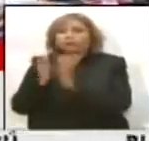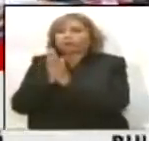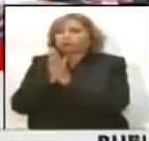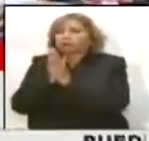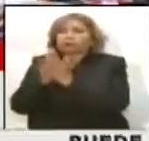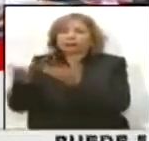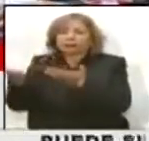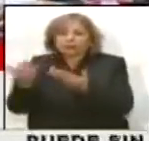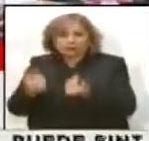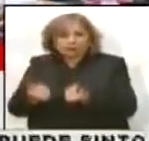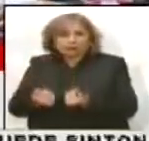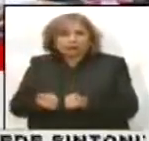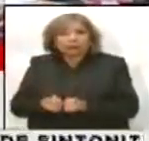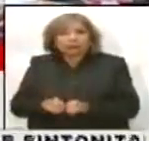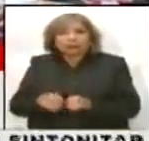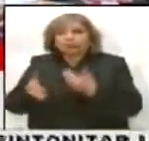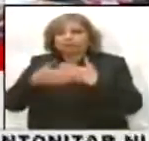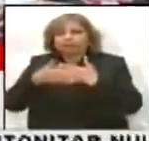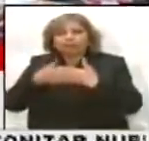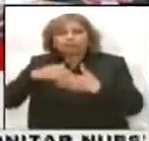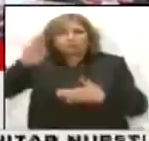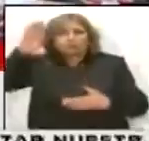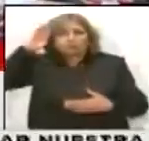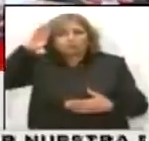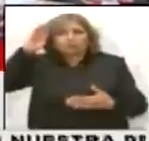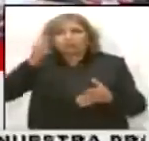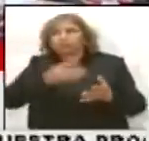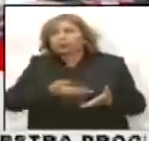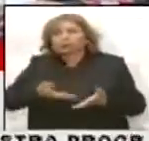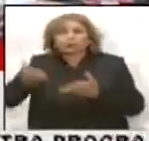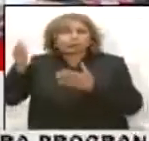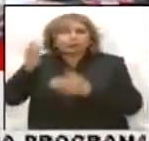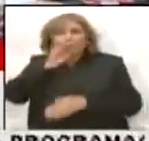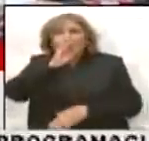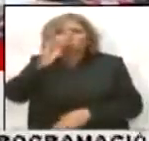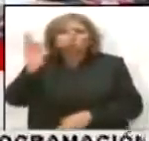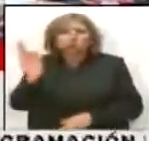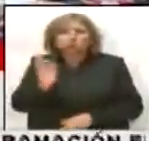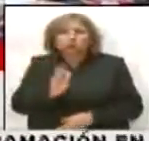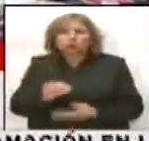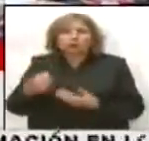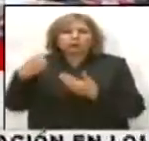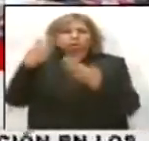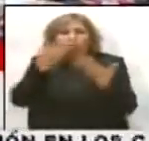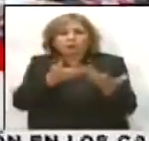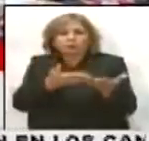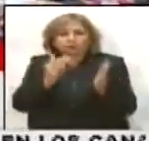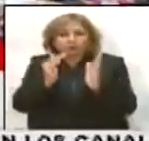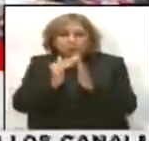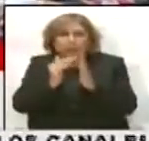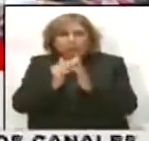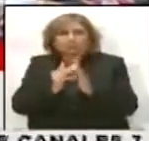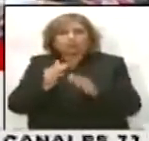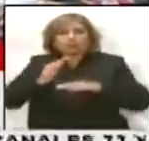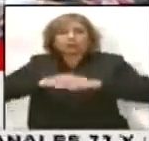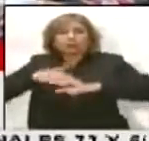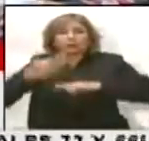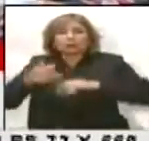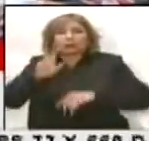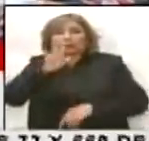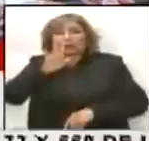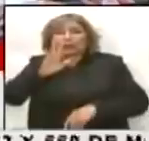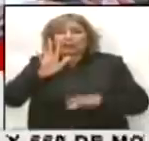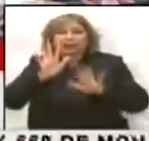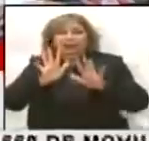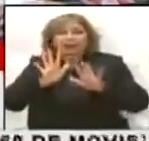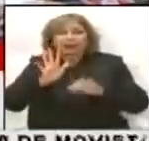él al puesto policial más cercano porque se lo llevaron y nunca más lo devolvieron a casa. Después de 35 años,